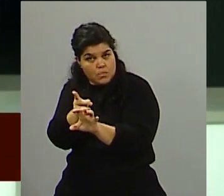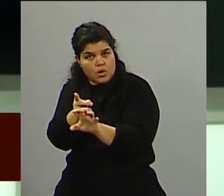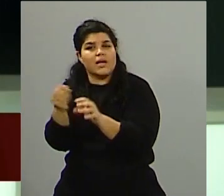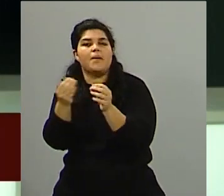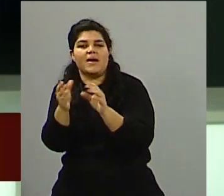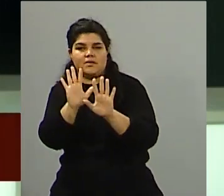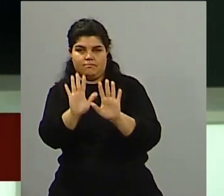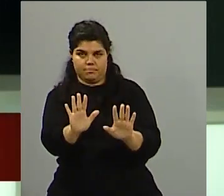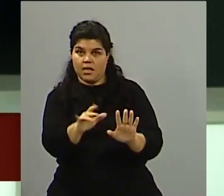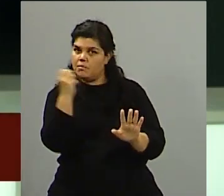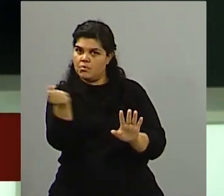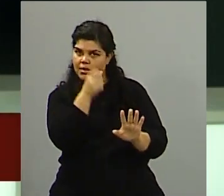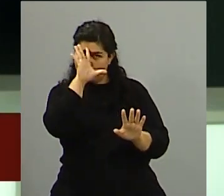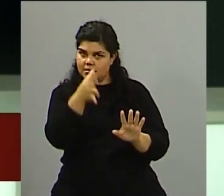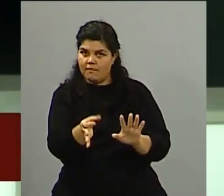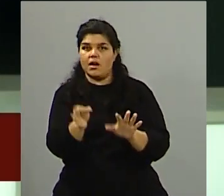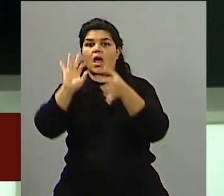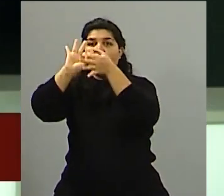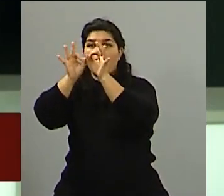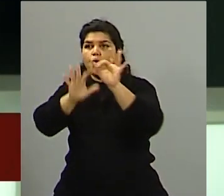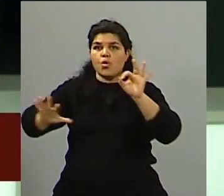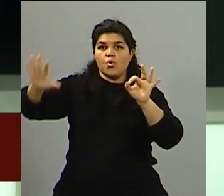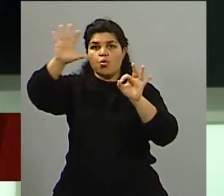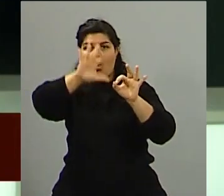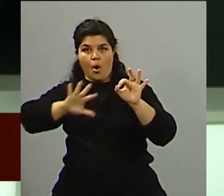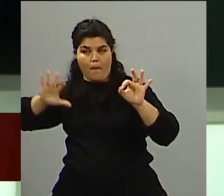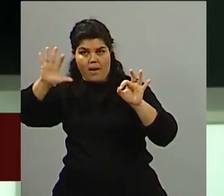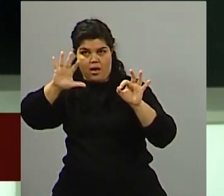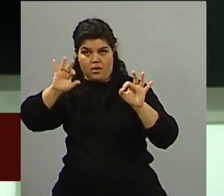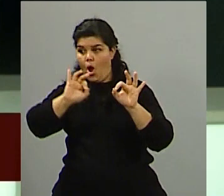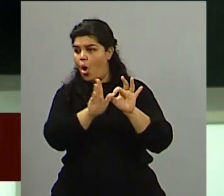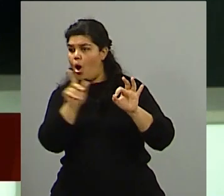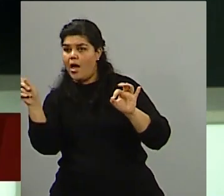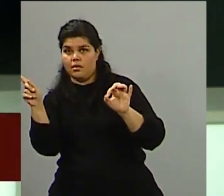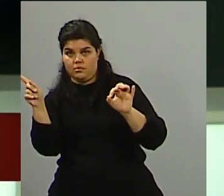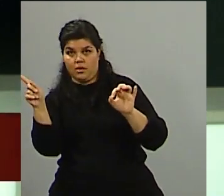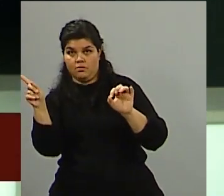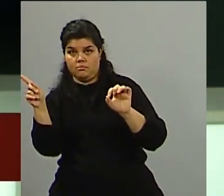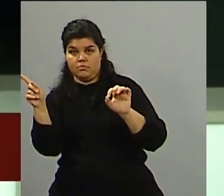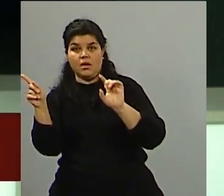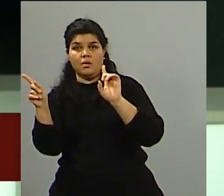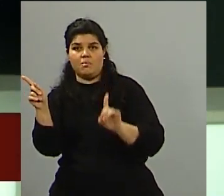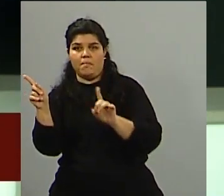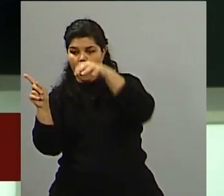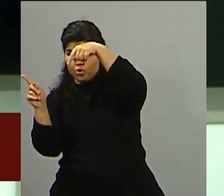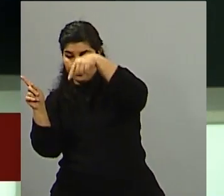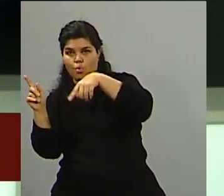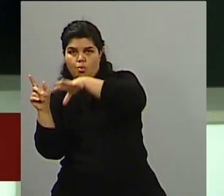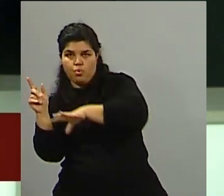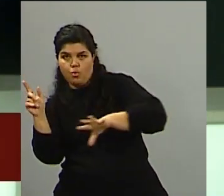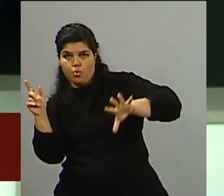lo que ocurre en los conglomerados de naciones norteñas, en Europa occidental siempre, y lo que ocurre en el conglomerado de naciones mediterráneas,